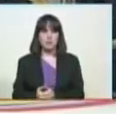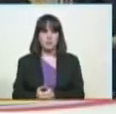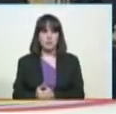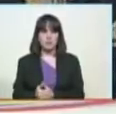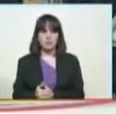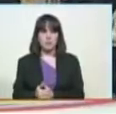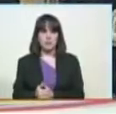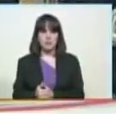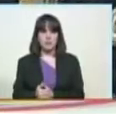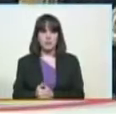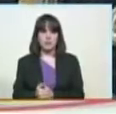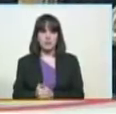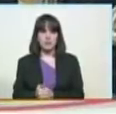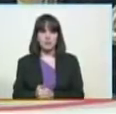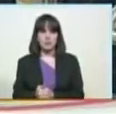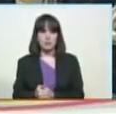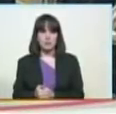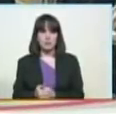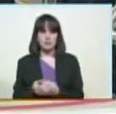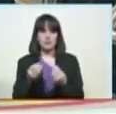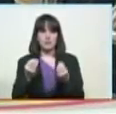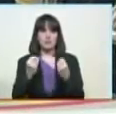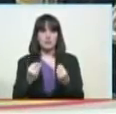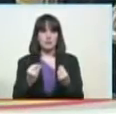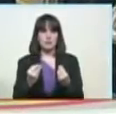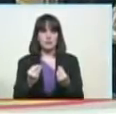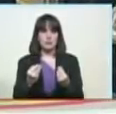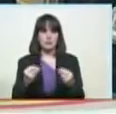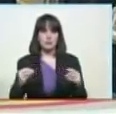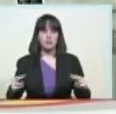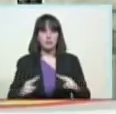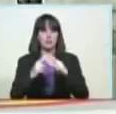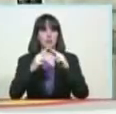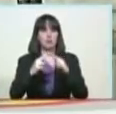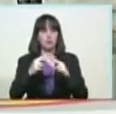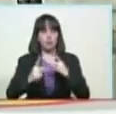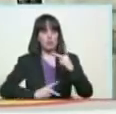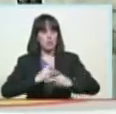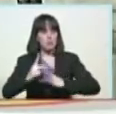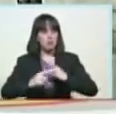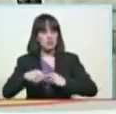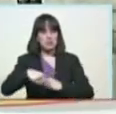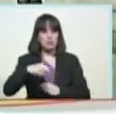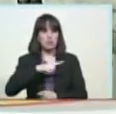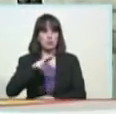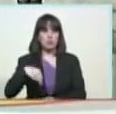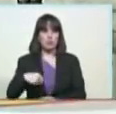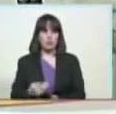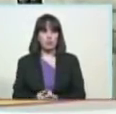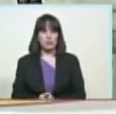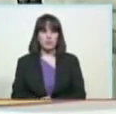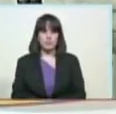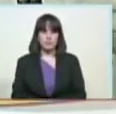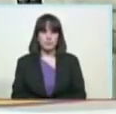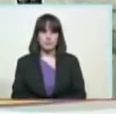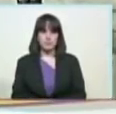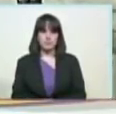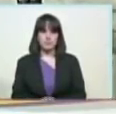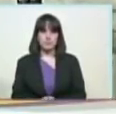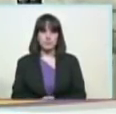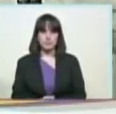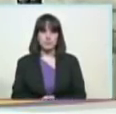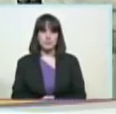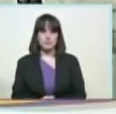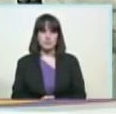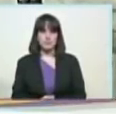un tercer elemento para que lo tomen en cuenta en este proceso que junto a nuestro pueblo nos debe